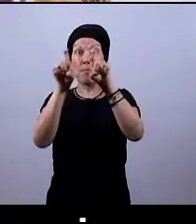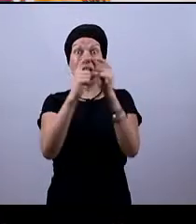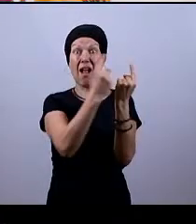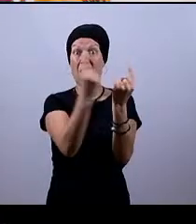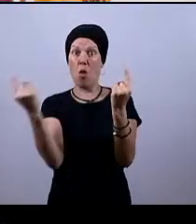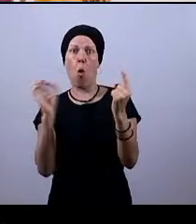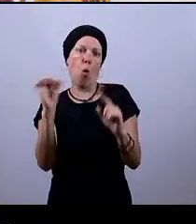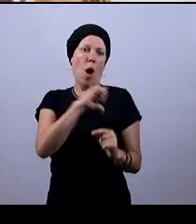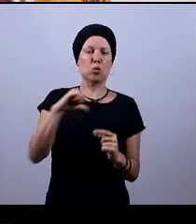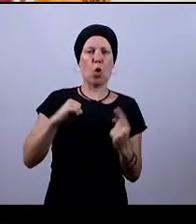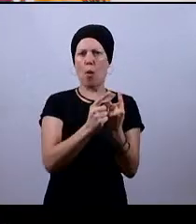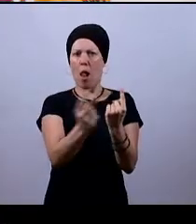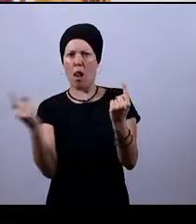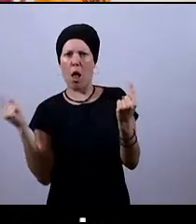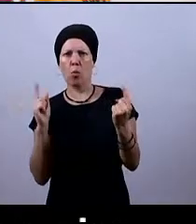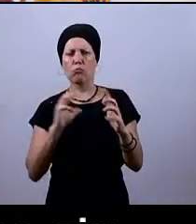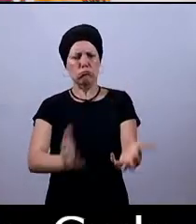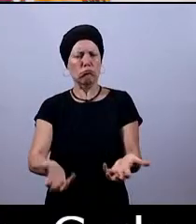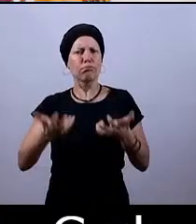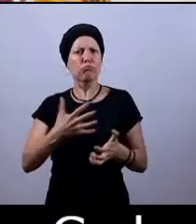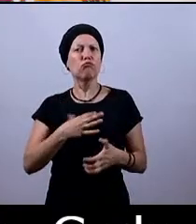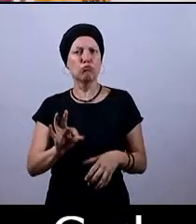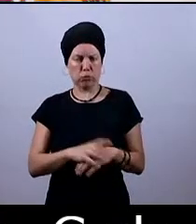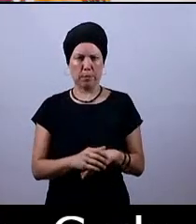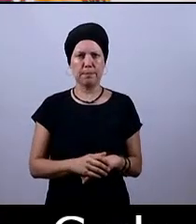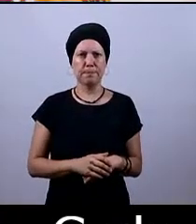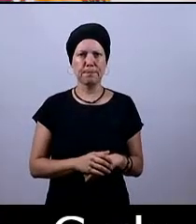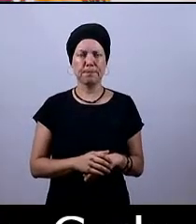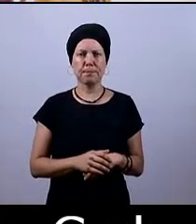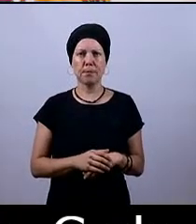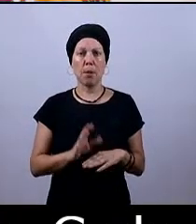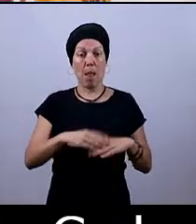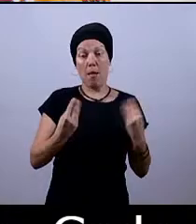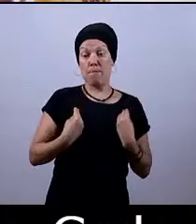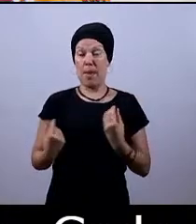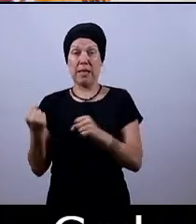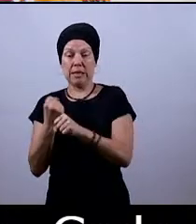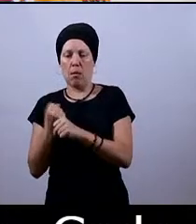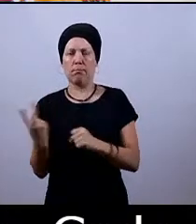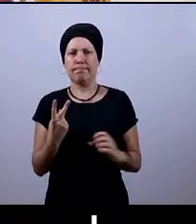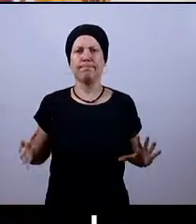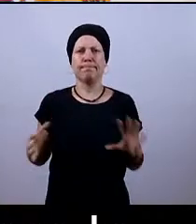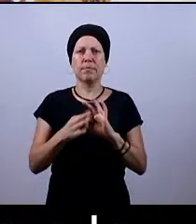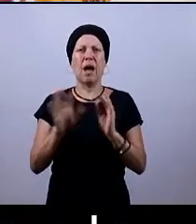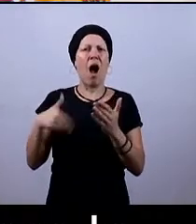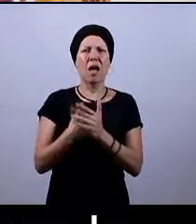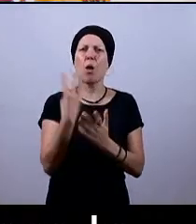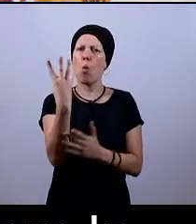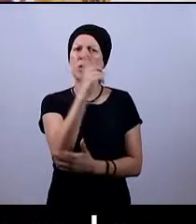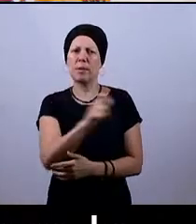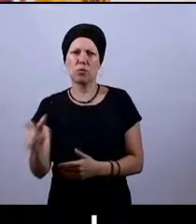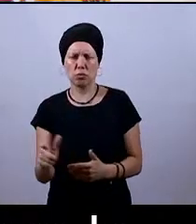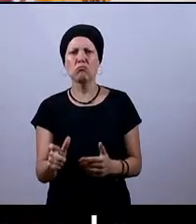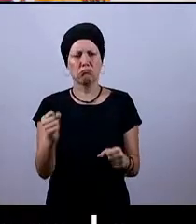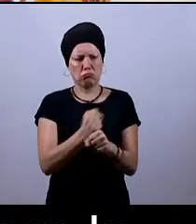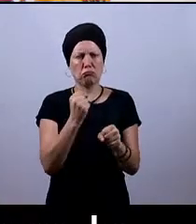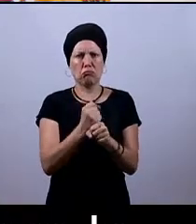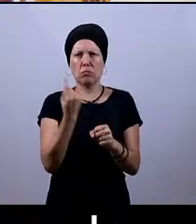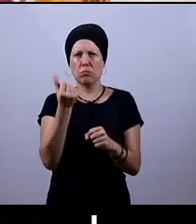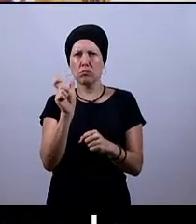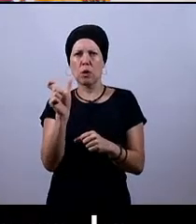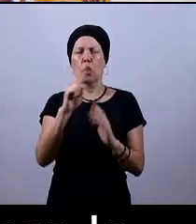cada autónomo puede beneficiarse de esa ayuda para la conciliación con hasta 4 trabajadores. Les recuerdo el